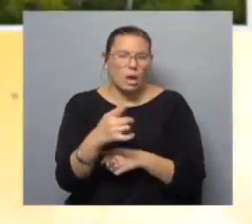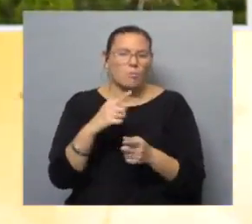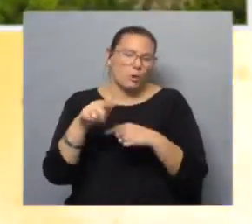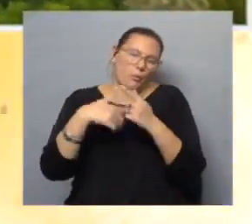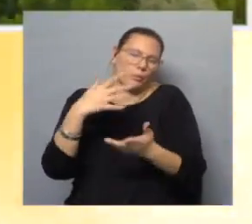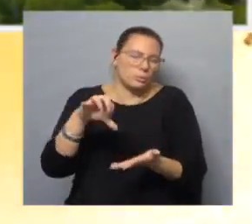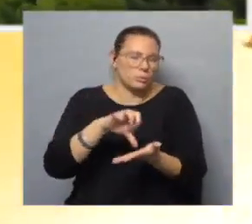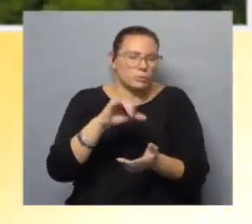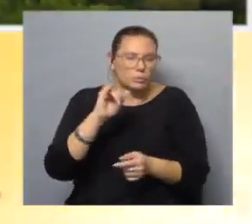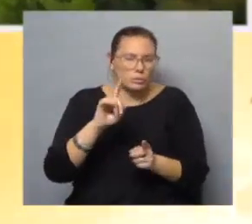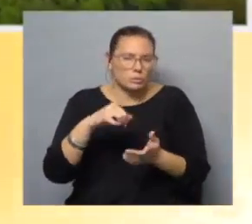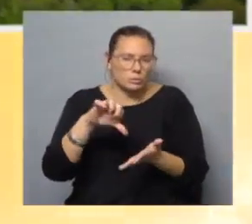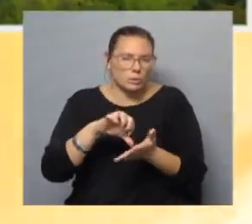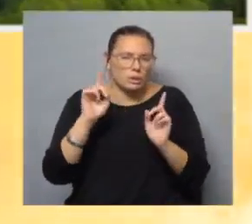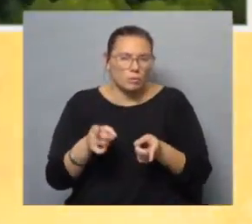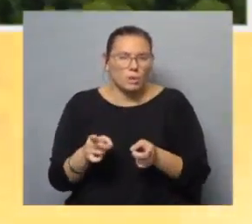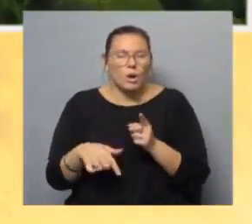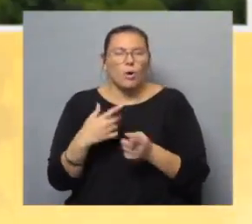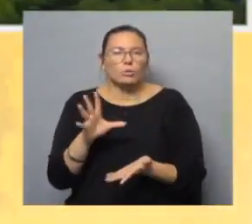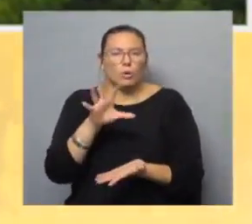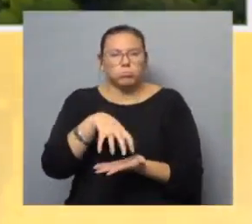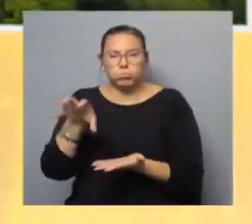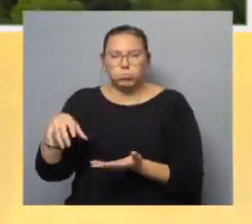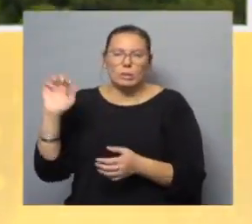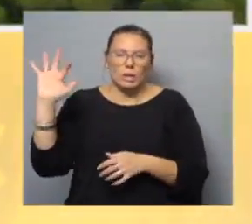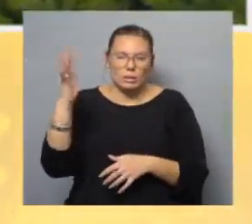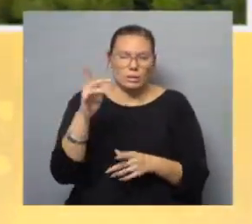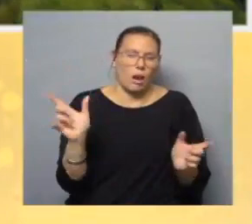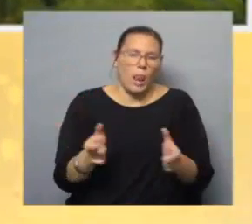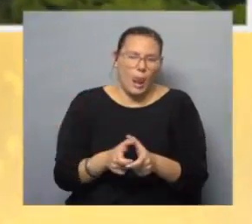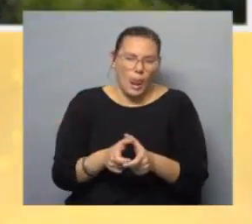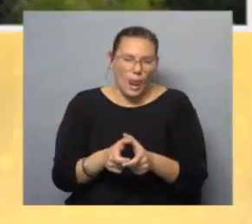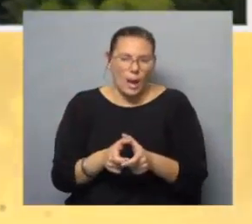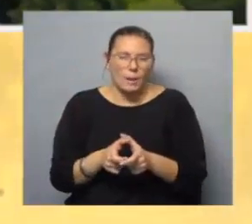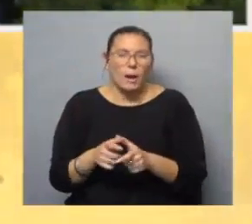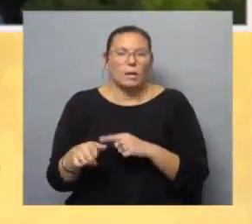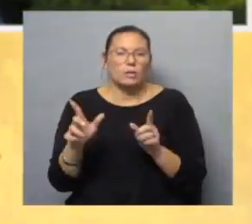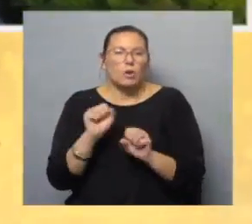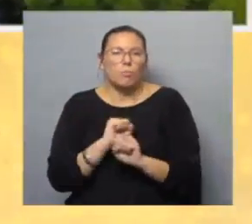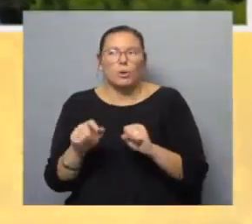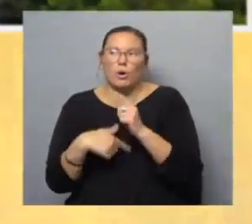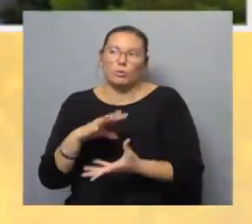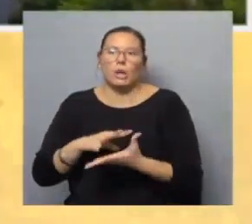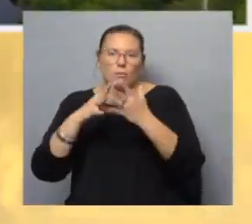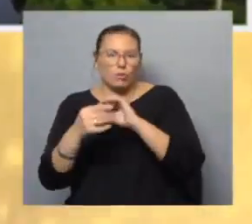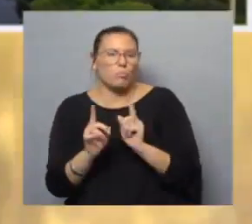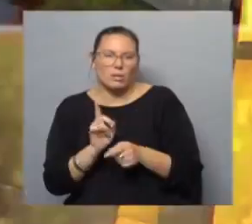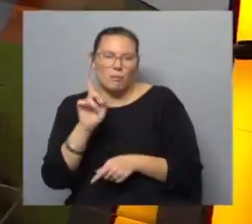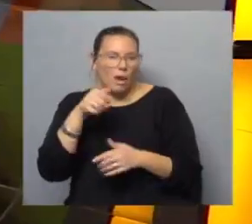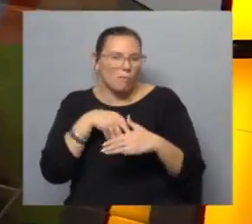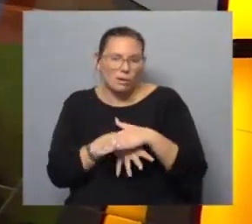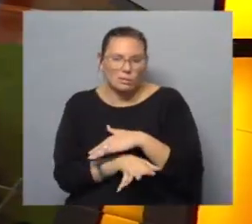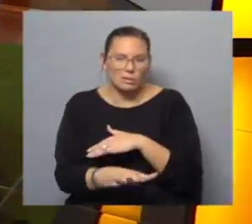otras y localidades del interior más pequeñas que no tienen posibilidades de abastecerse. Abastecerse.